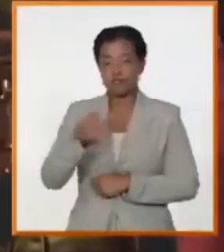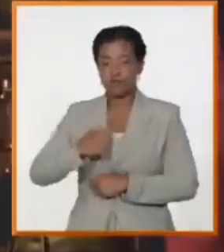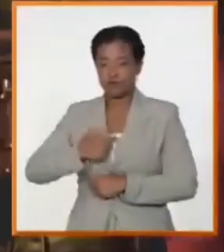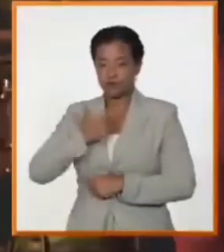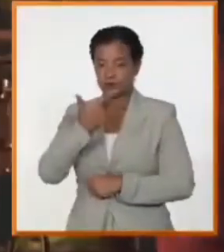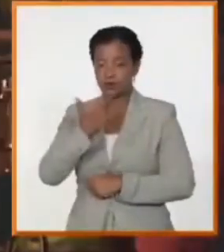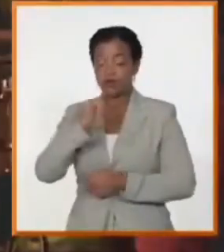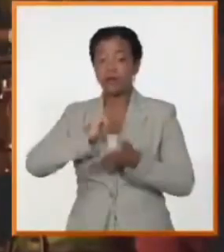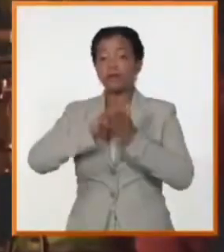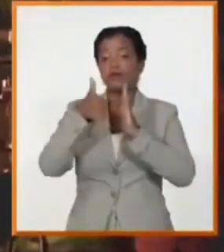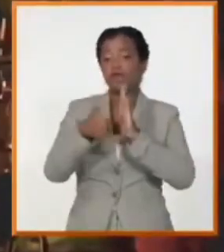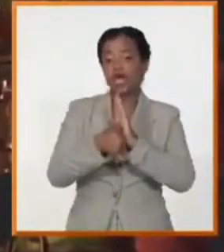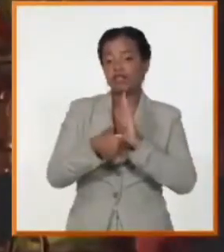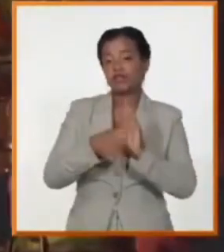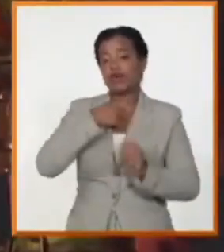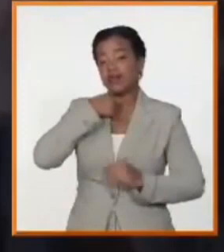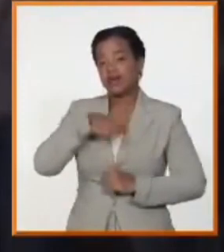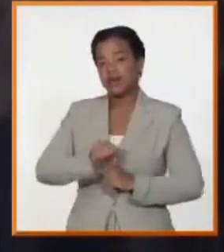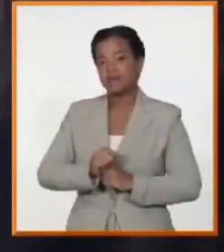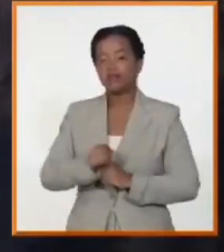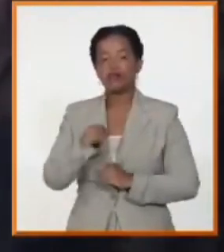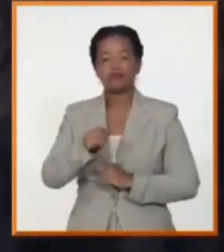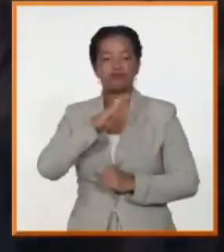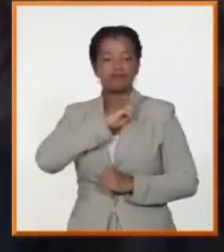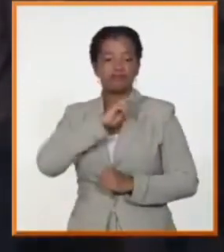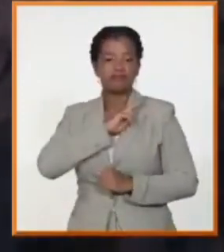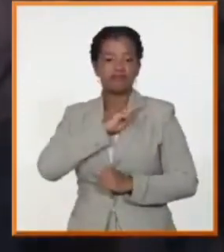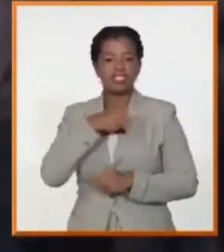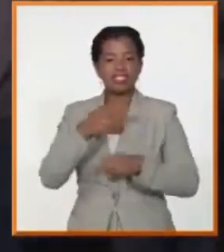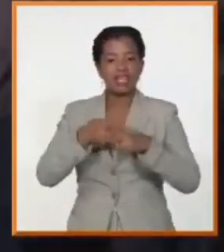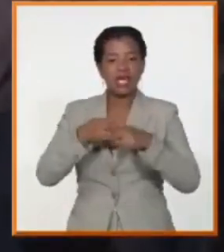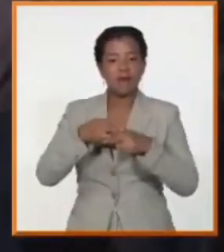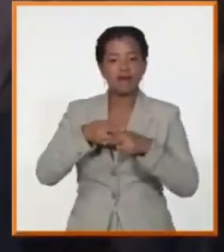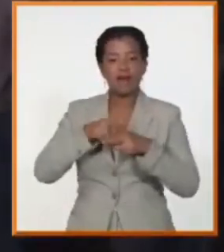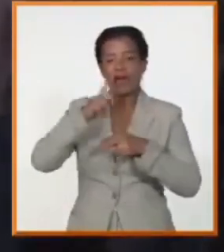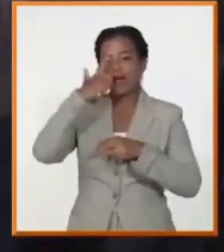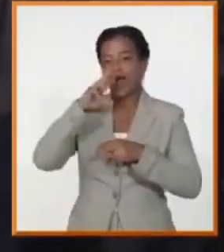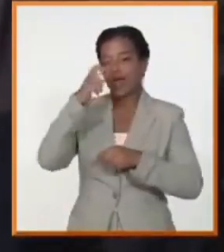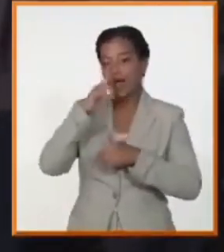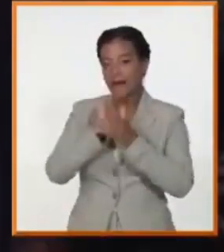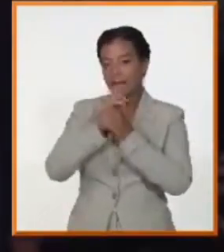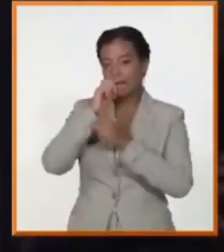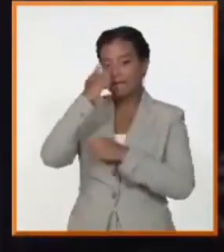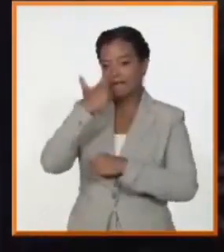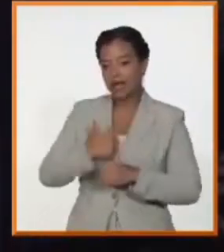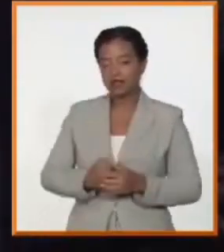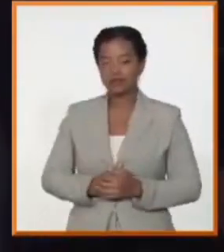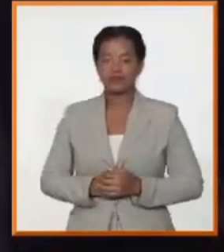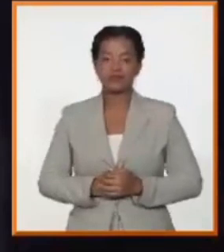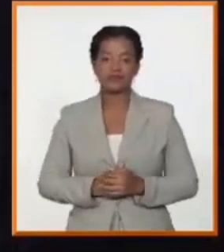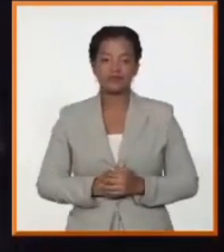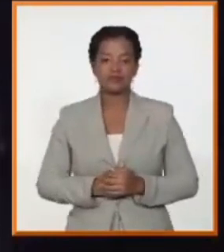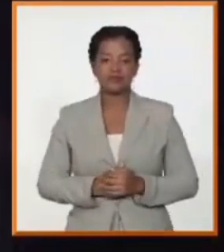con proyectos como el liderado por Jorge Luis Robaina, conocido como Jorgito Caramba. Tenemos la suerte, la dicha enorme